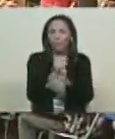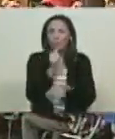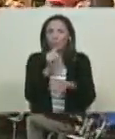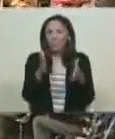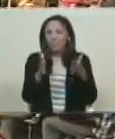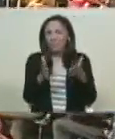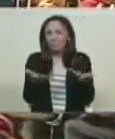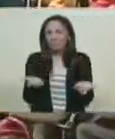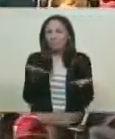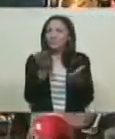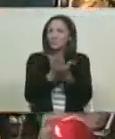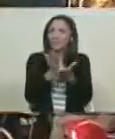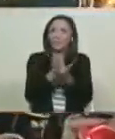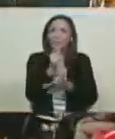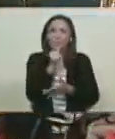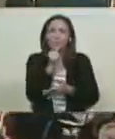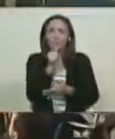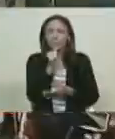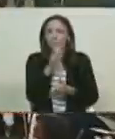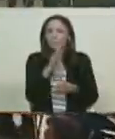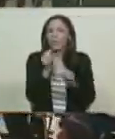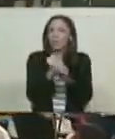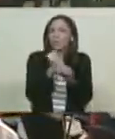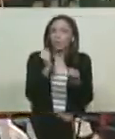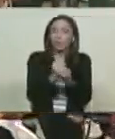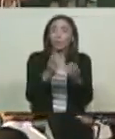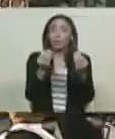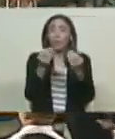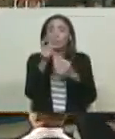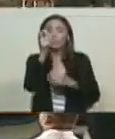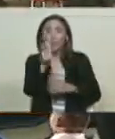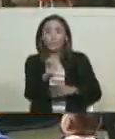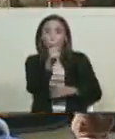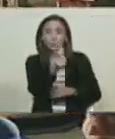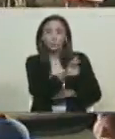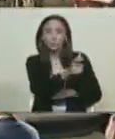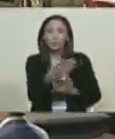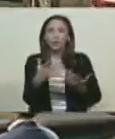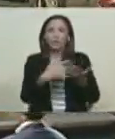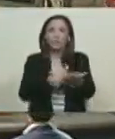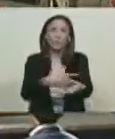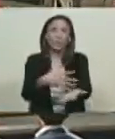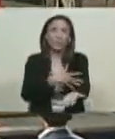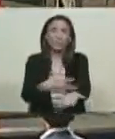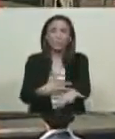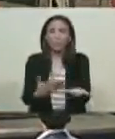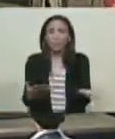¿Cuántos millones de trabajadores y trabajadoras somos?